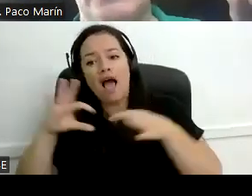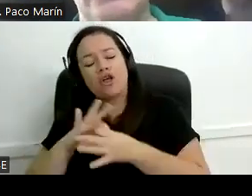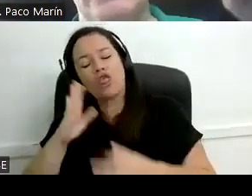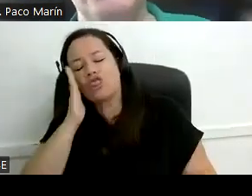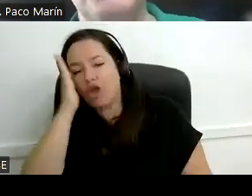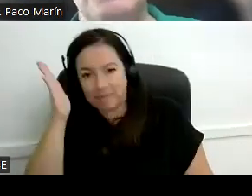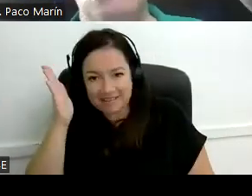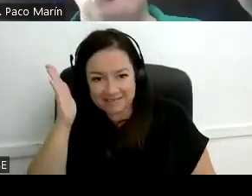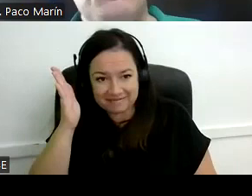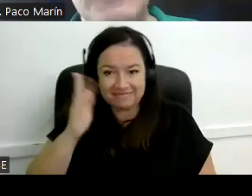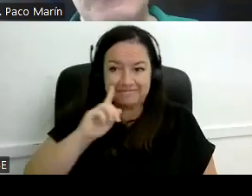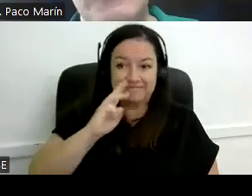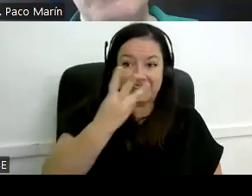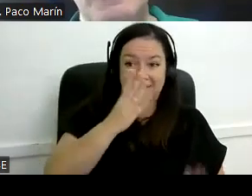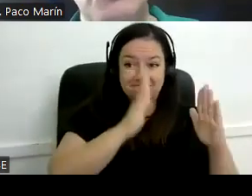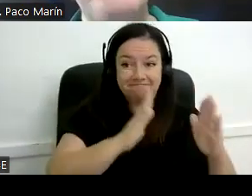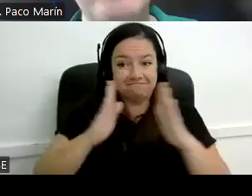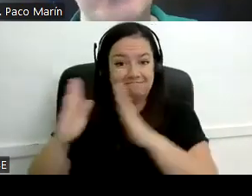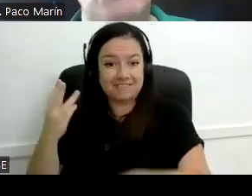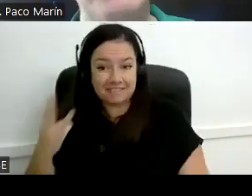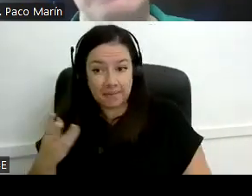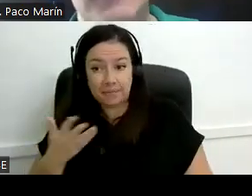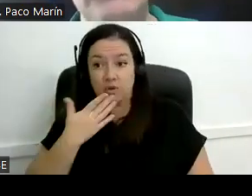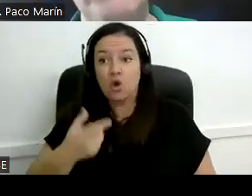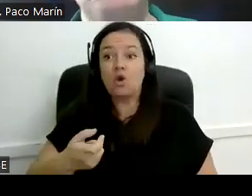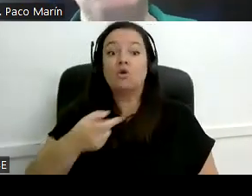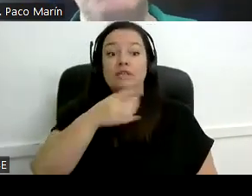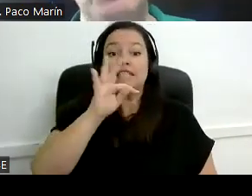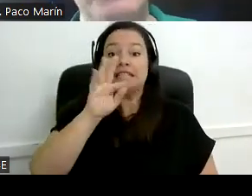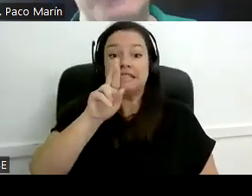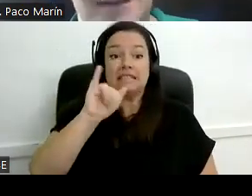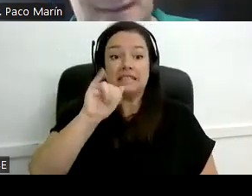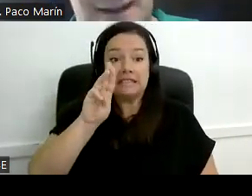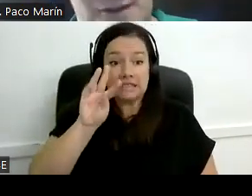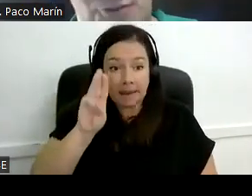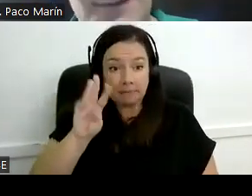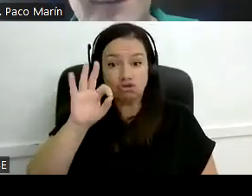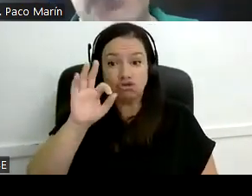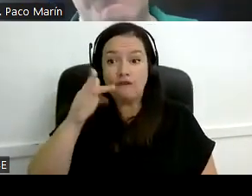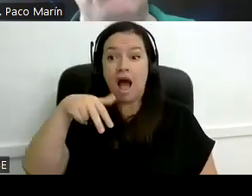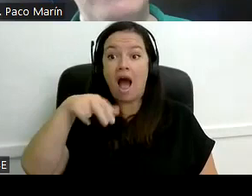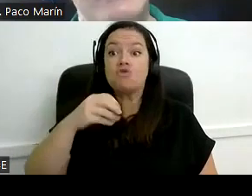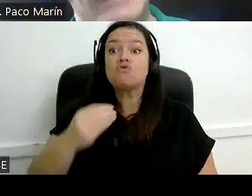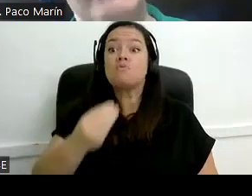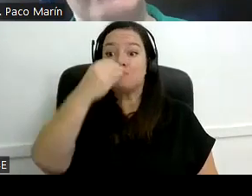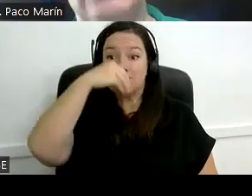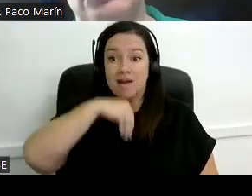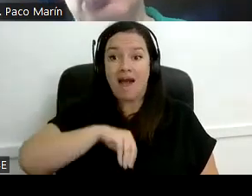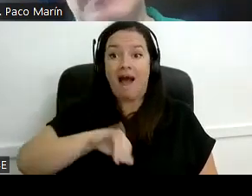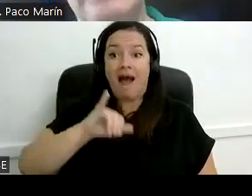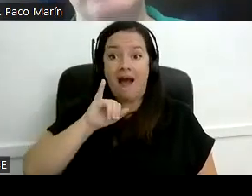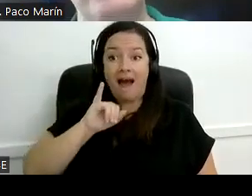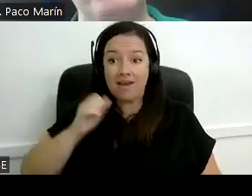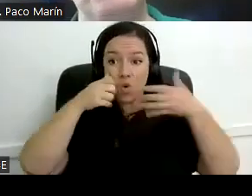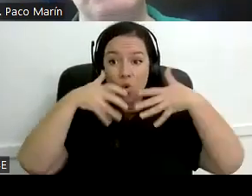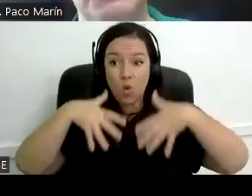sueño. Entonces, una ingesta adecuada de triptófano, un aporte adecuado de triptófano, hace que